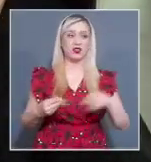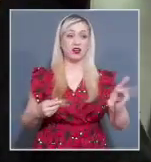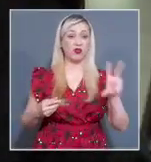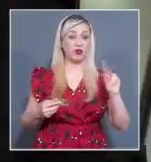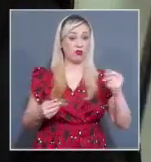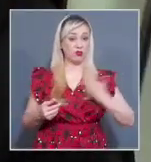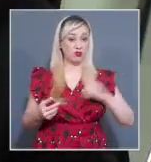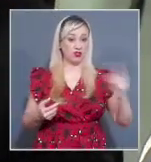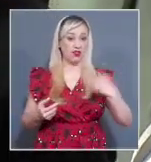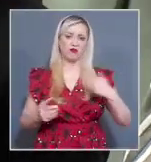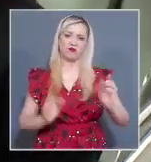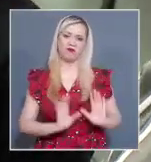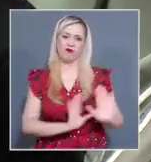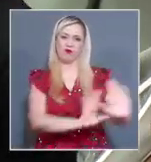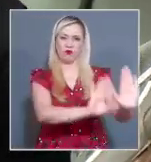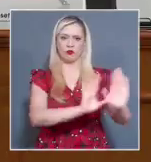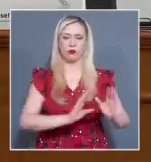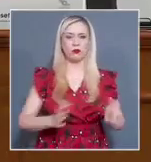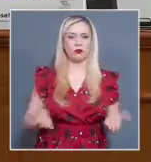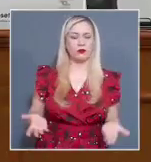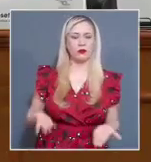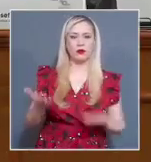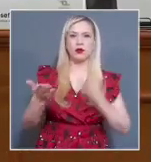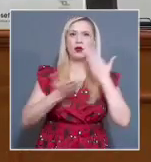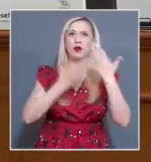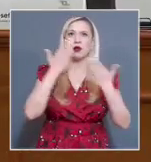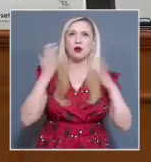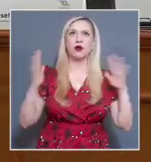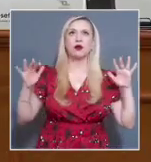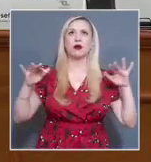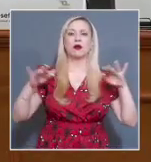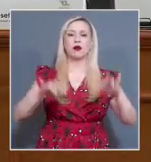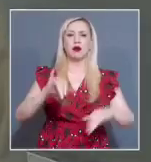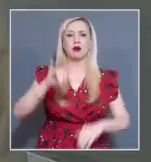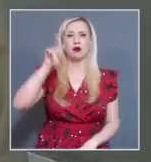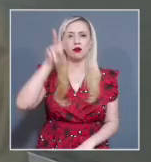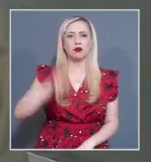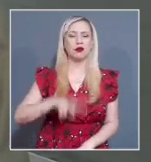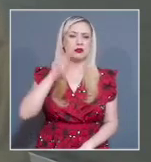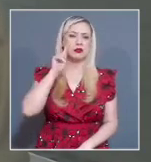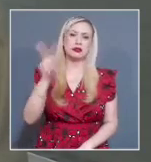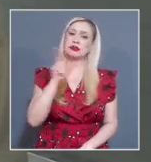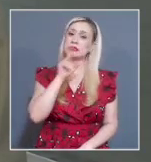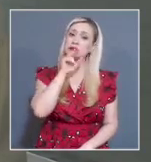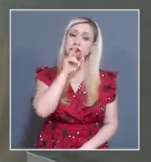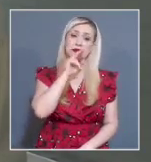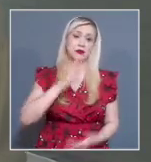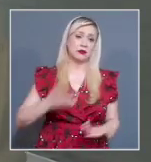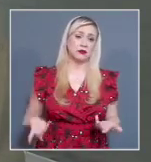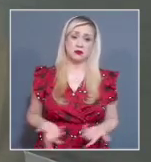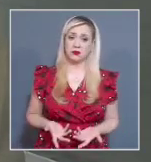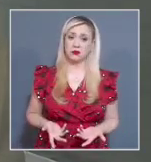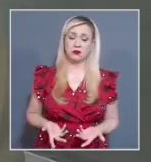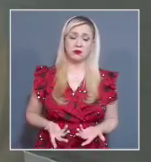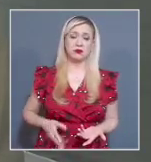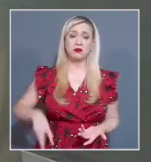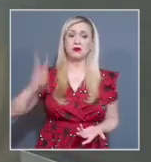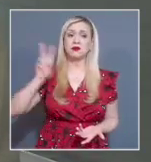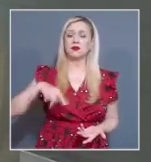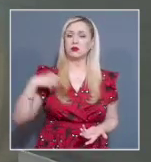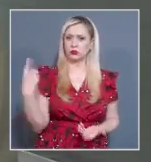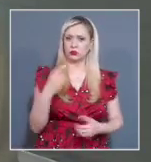Federación y estudiantes que se dieron cita, expresó así su preocupación. Quienes somos, digamos, defensores de las